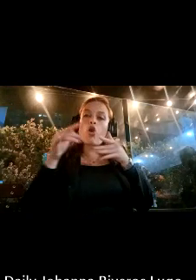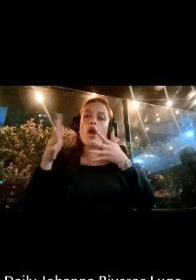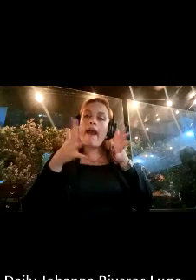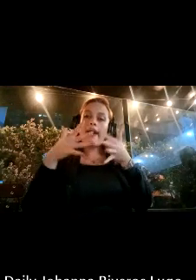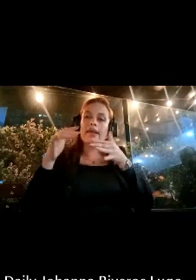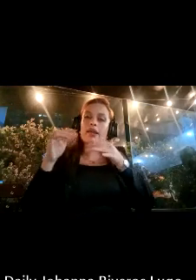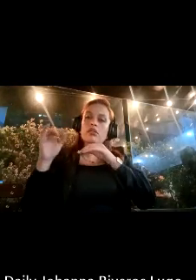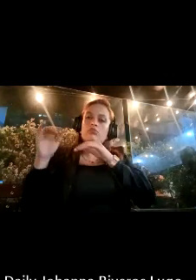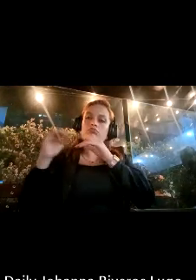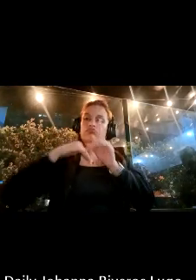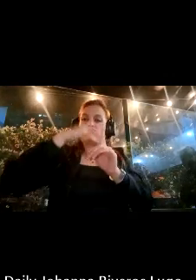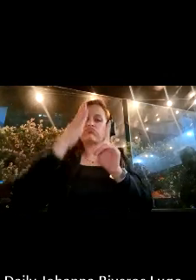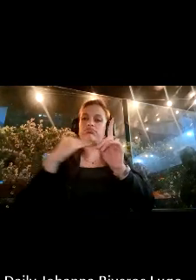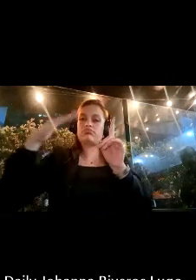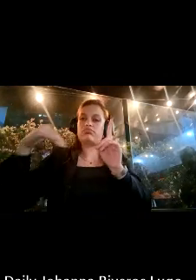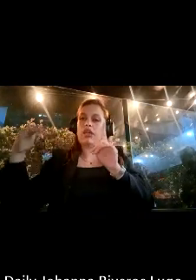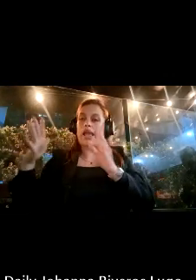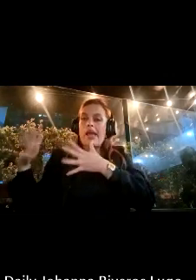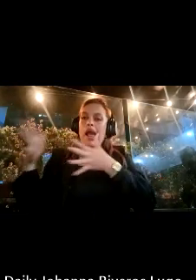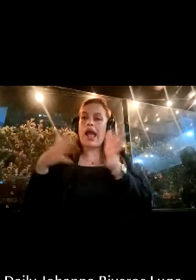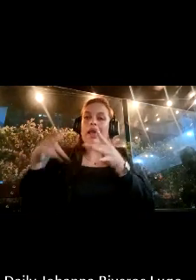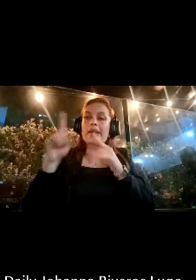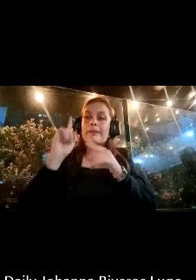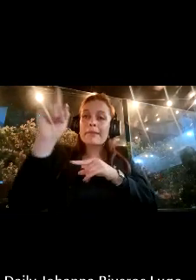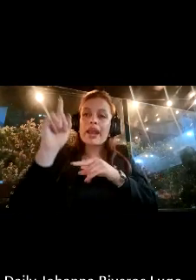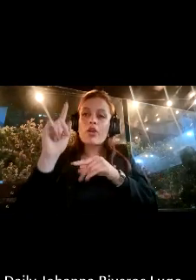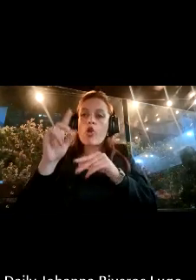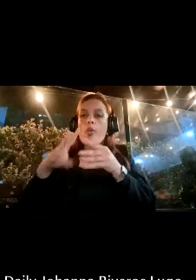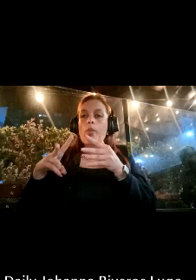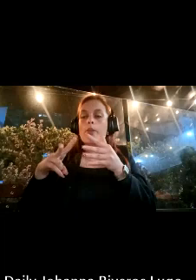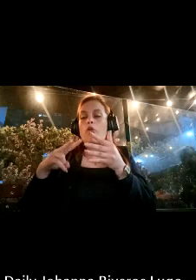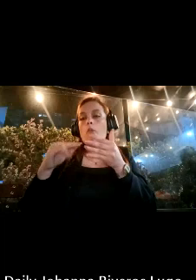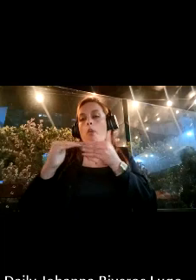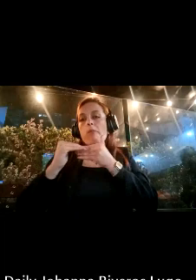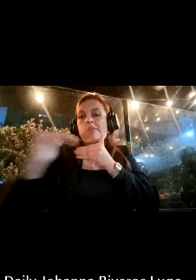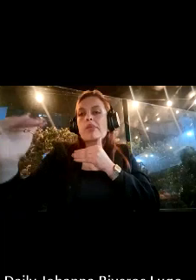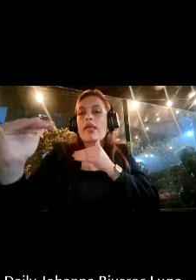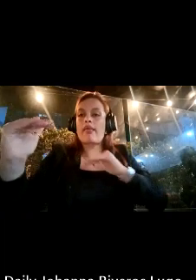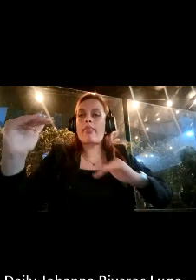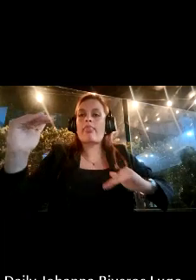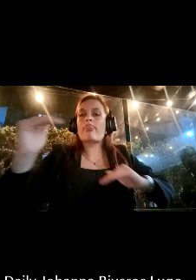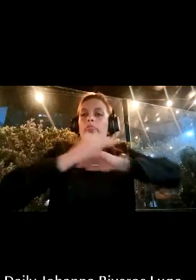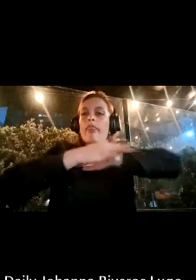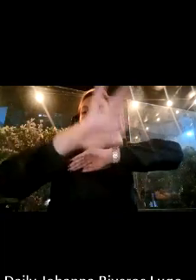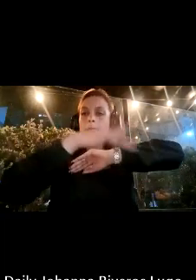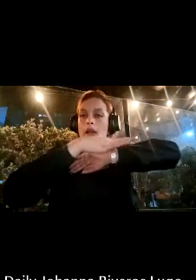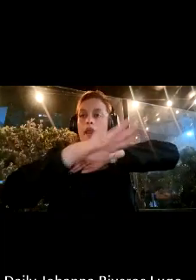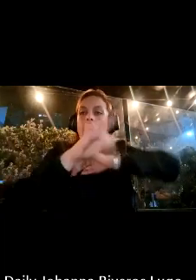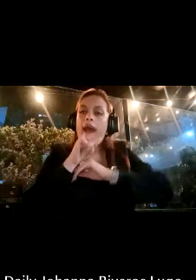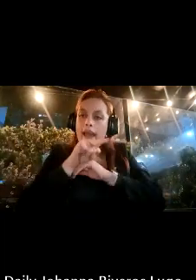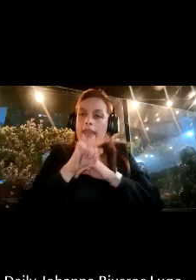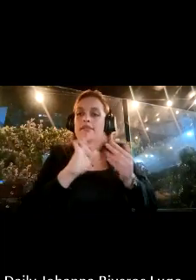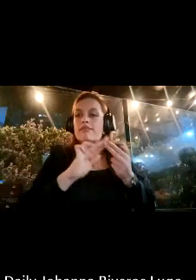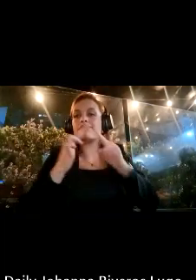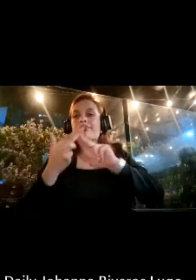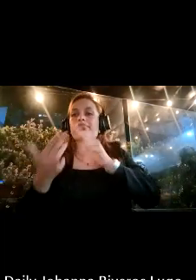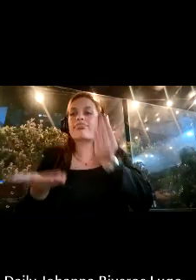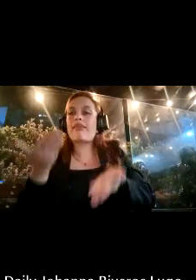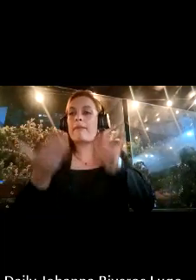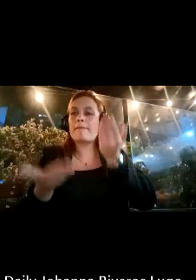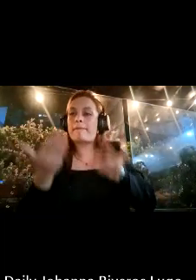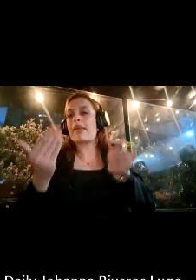al nivel del mar, ¿cierto? Porque digamos que la velocidad del sonido cambia dependiendo de la altitud